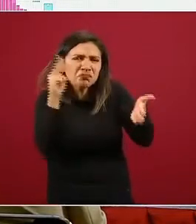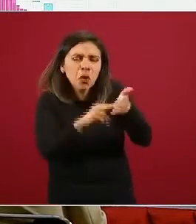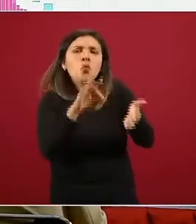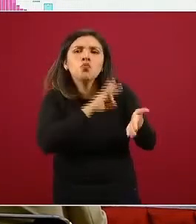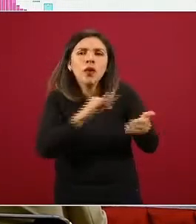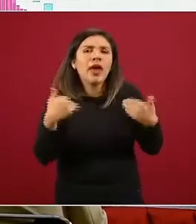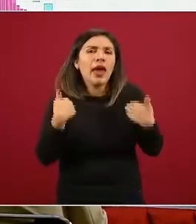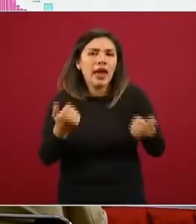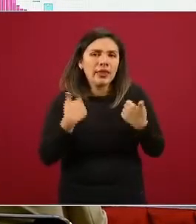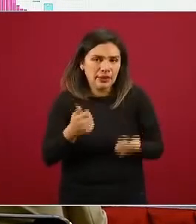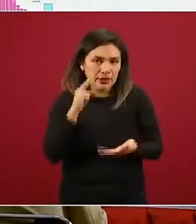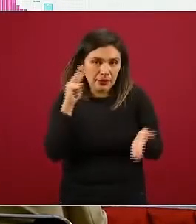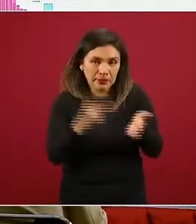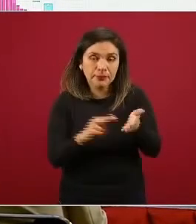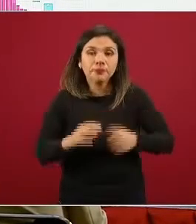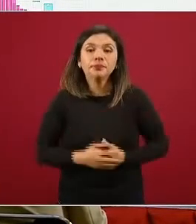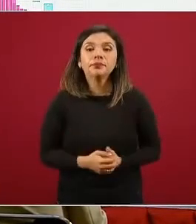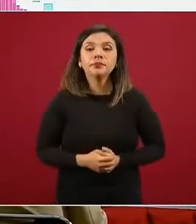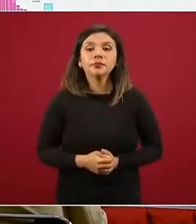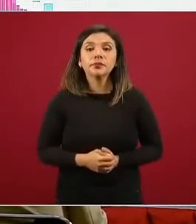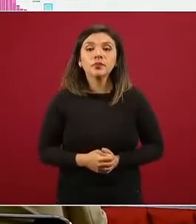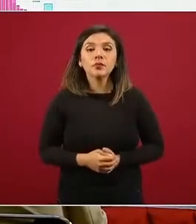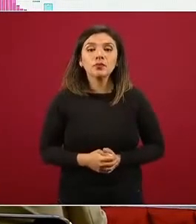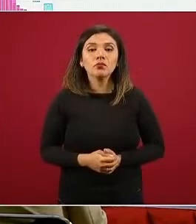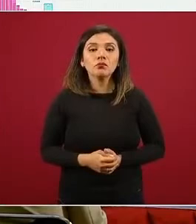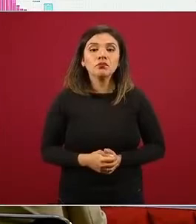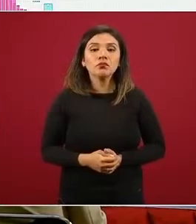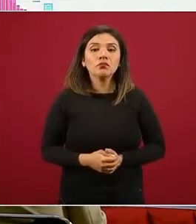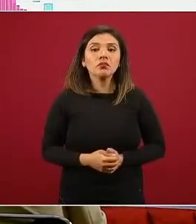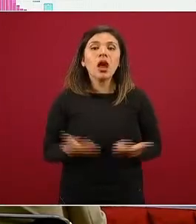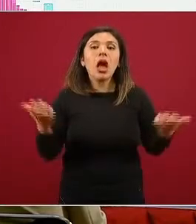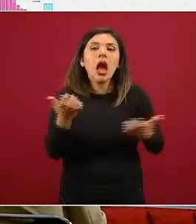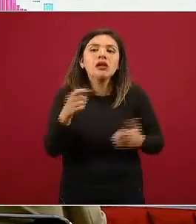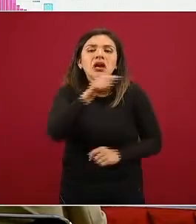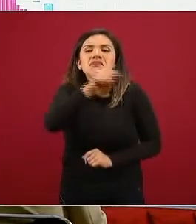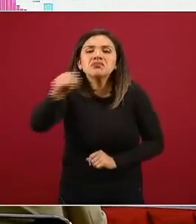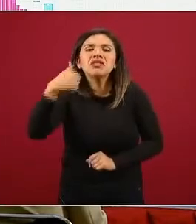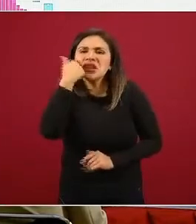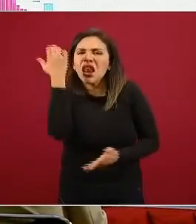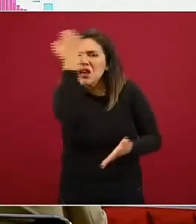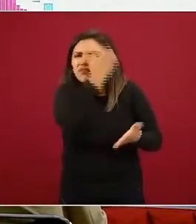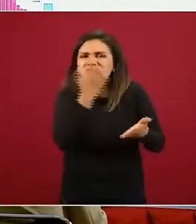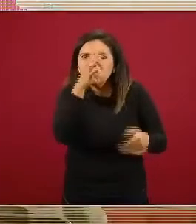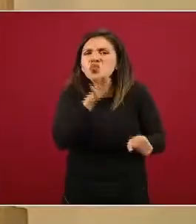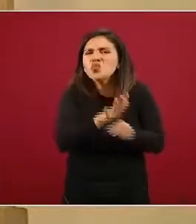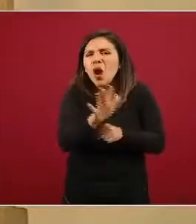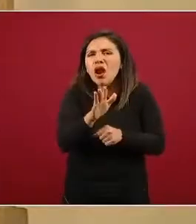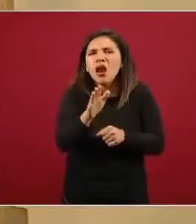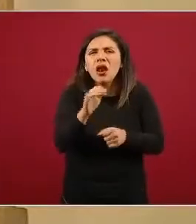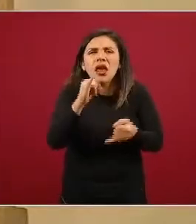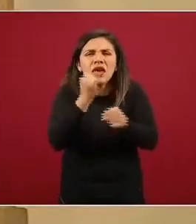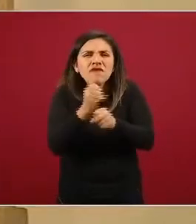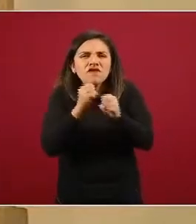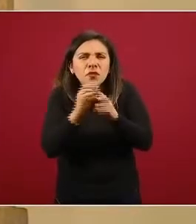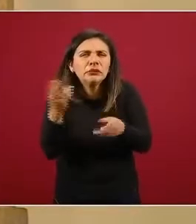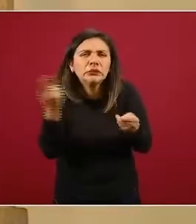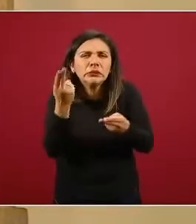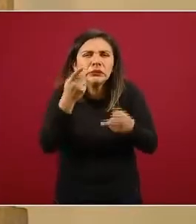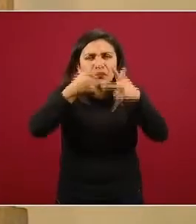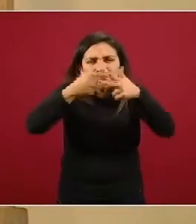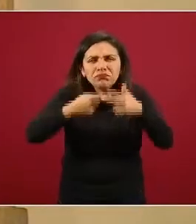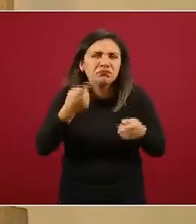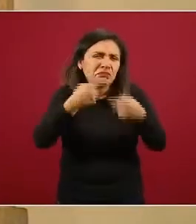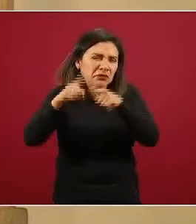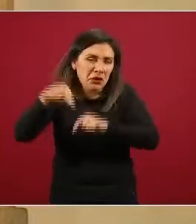pueda descargarlo y realizar sus ejercicios de análisis de los datos de la epidemia de COVID